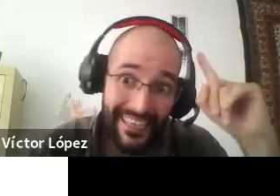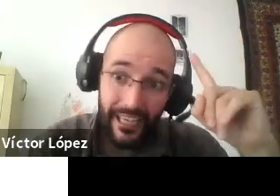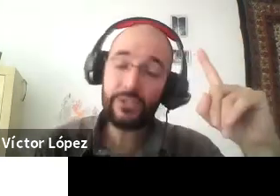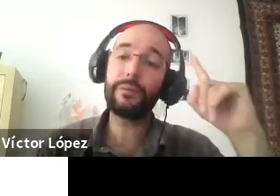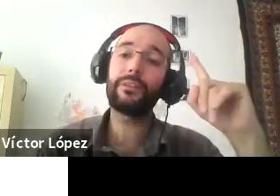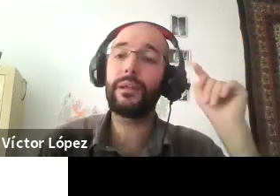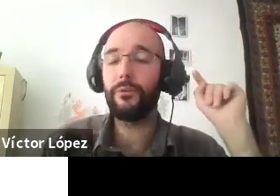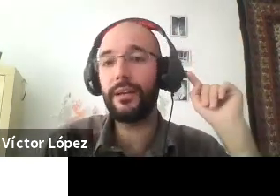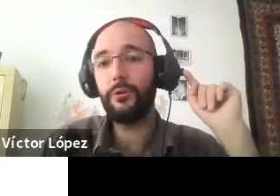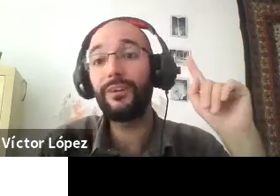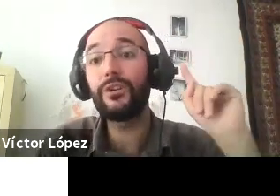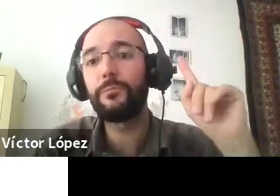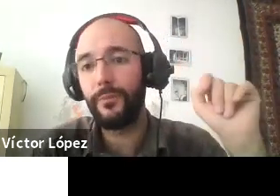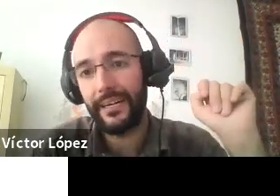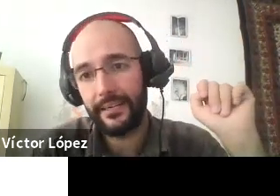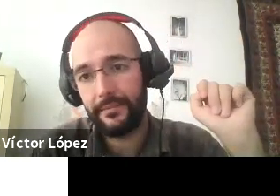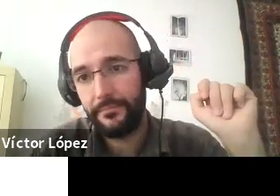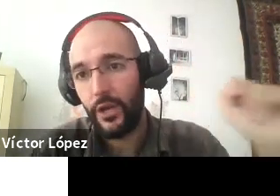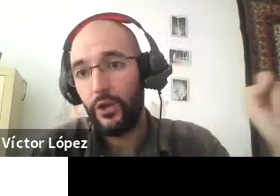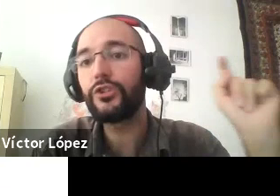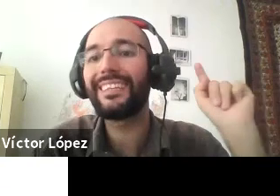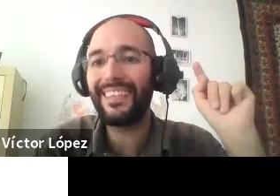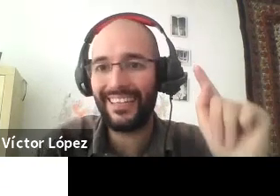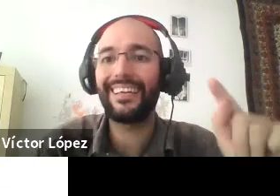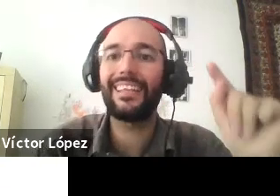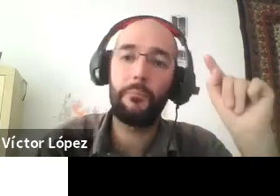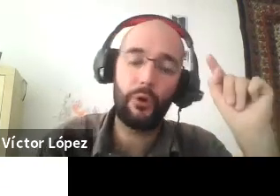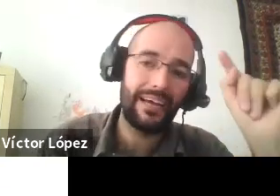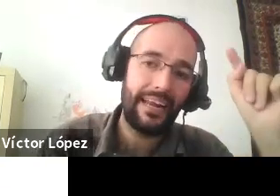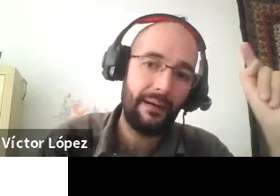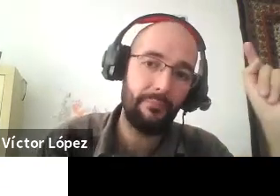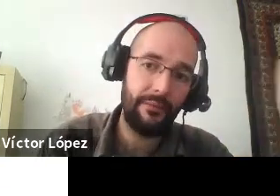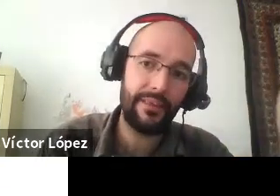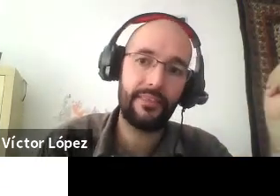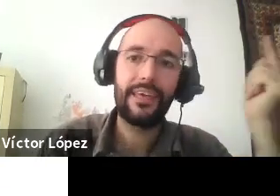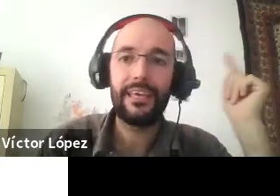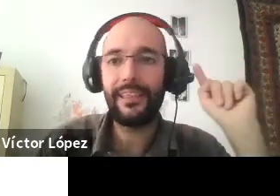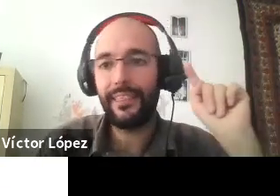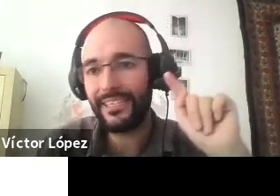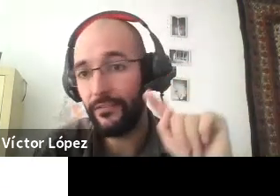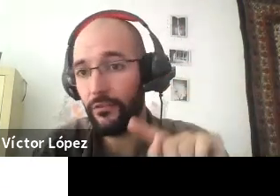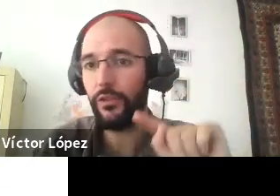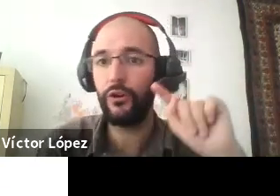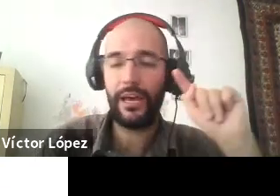Y diseñar un experimento para poner a prueba no es probar. No se trata de probar la app una vez y decir si funciona o